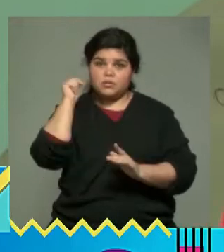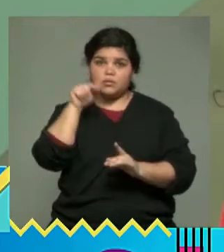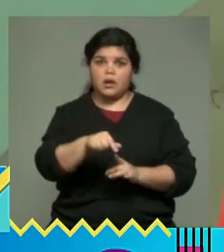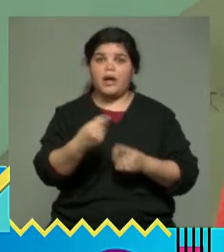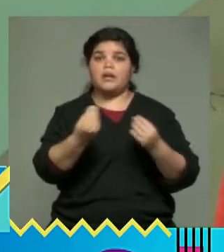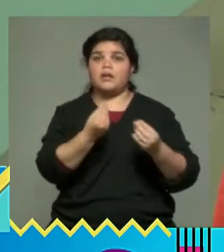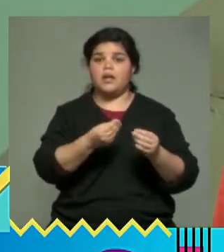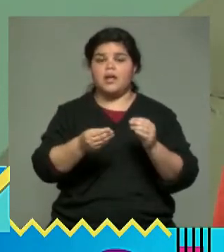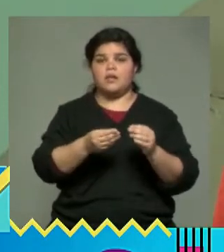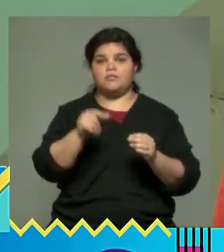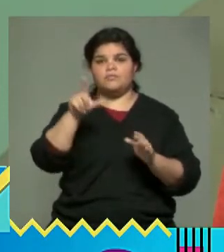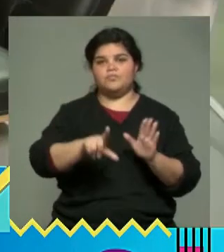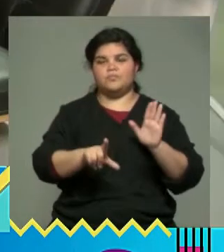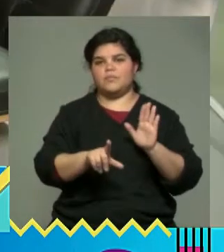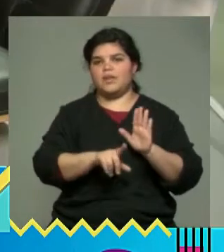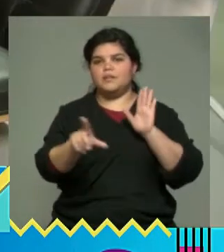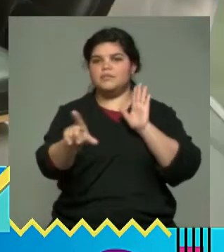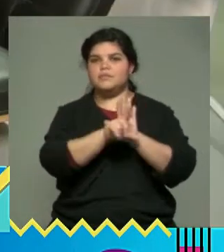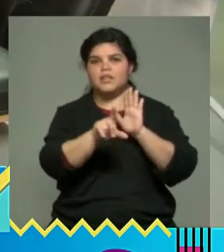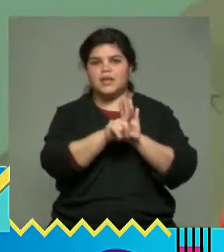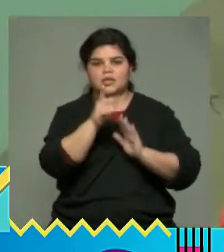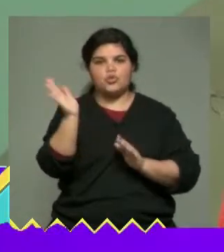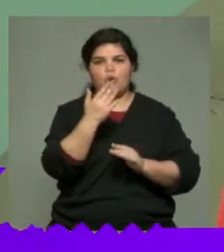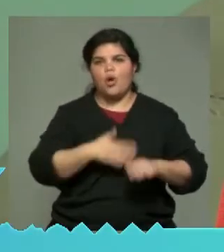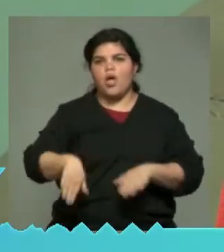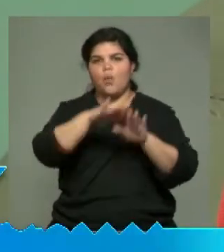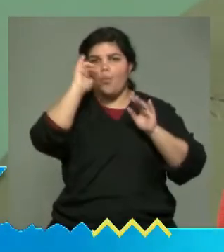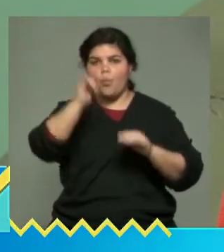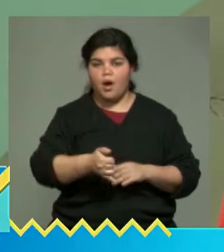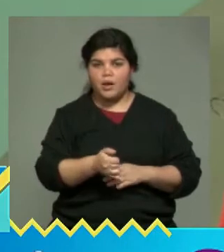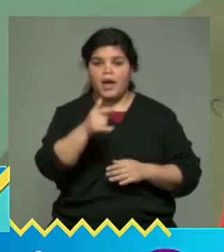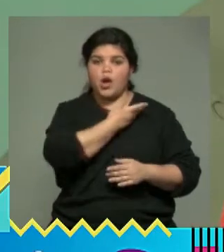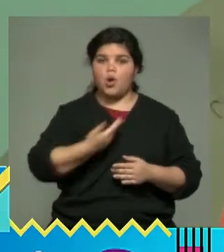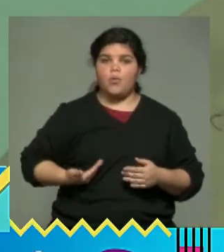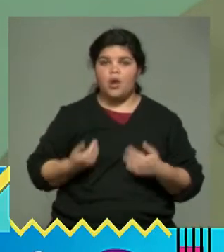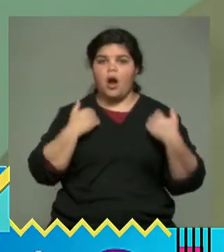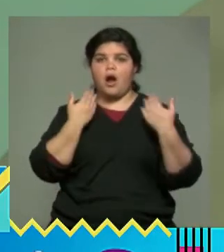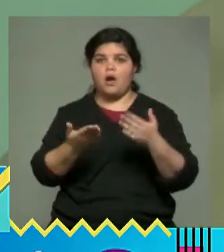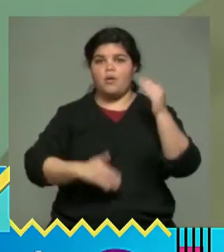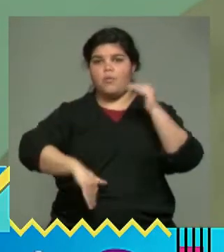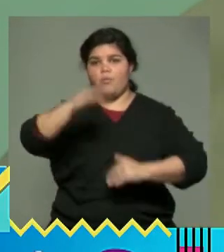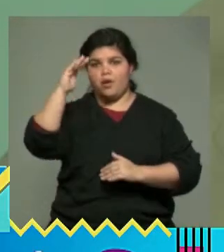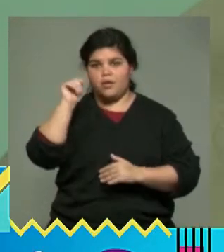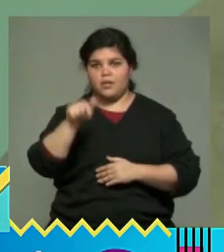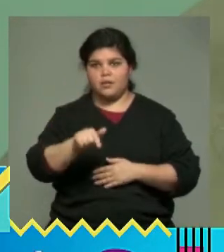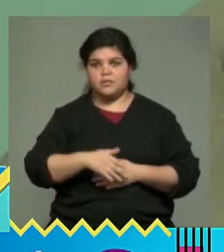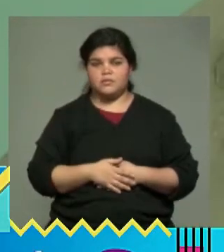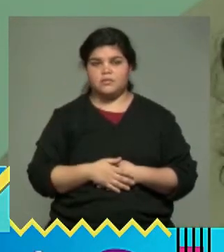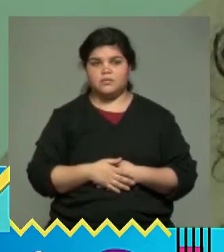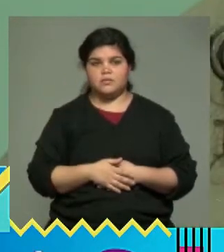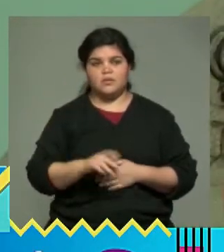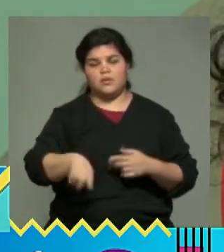la legalización de la desigualdad. Claro. El Estado legitimando la desigualdad social y acompañando a la desigualdad social. La otra opción que tiene el Estado